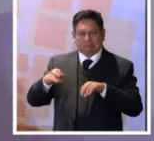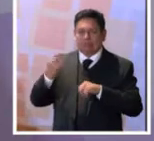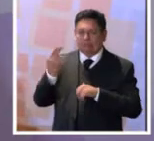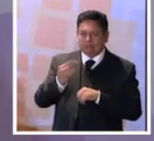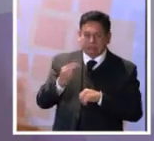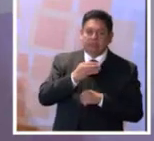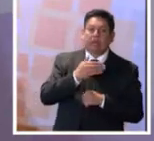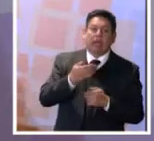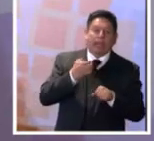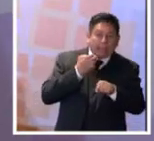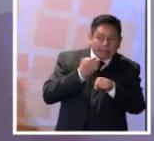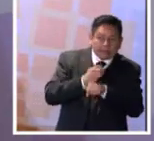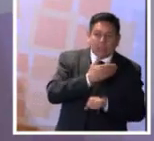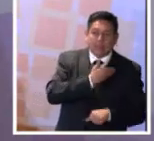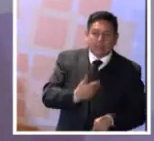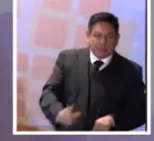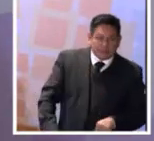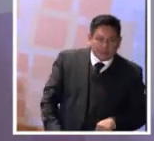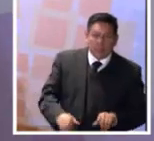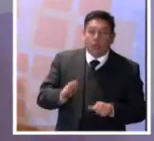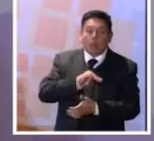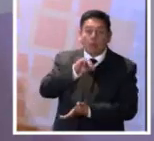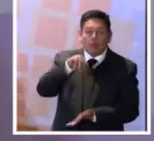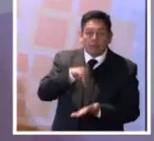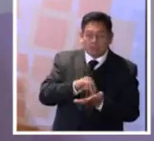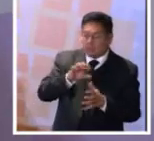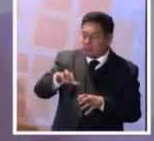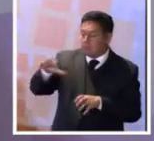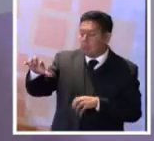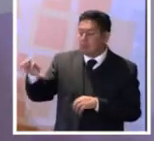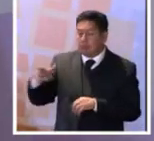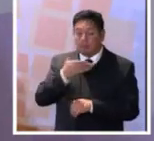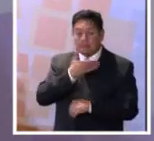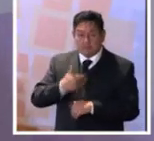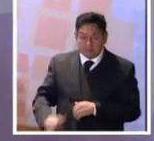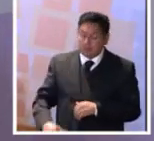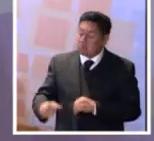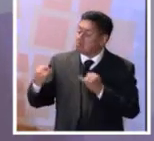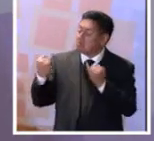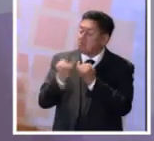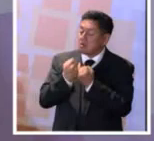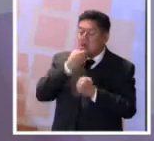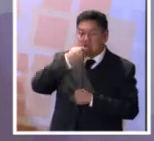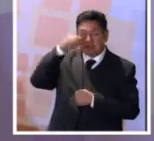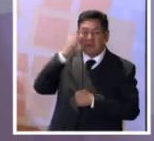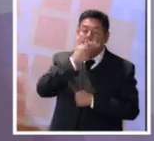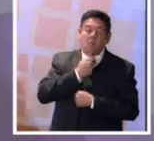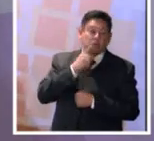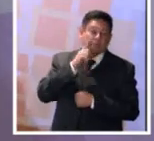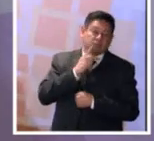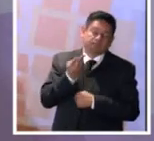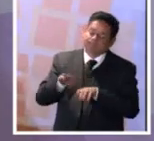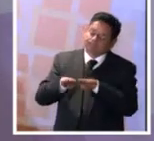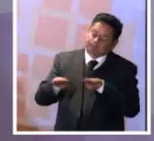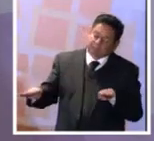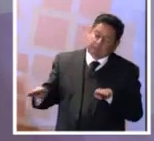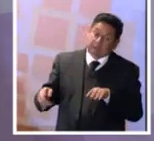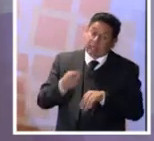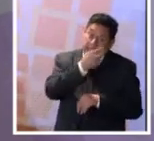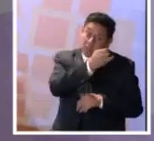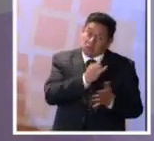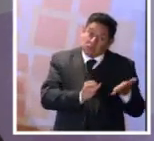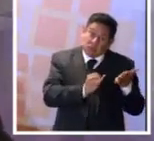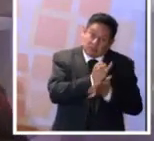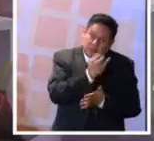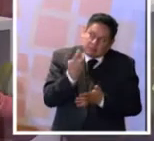para seguir empujando el tema de paridad y de atacar frontalmente la violencia política contra